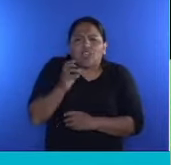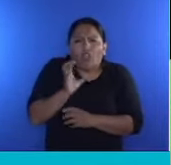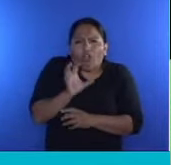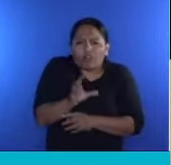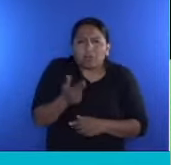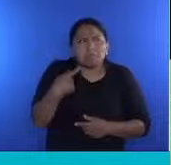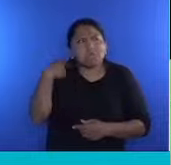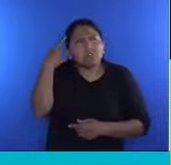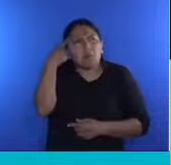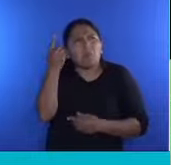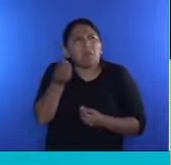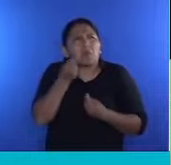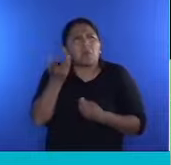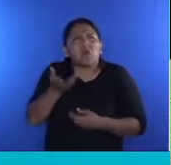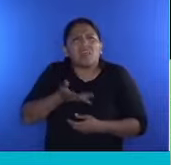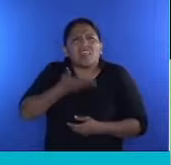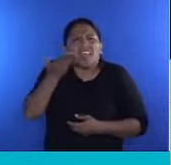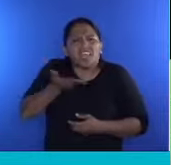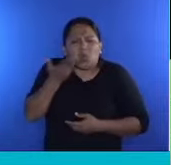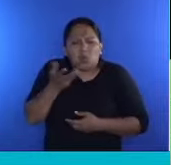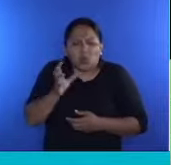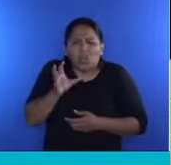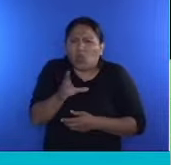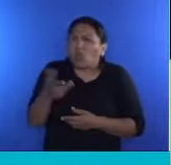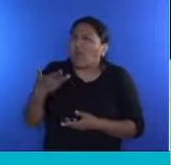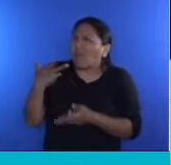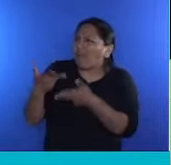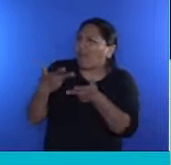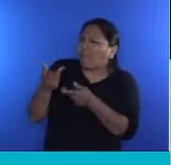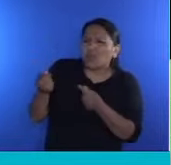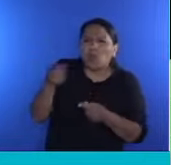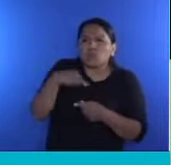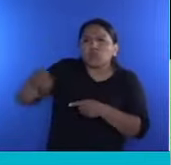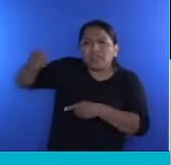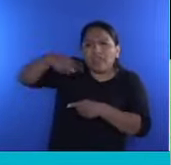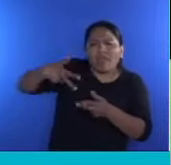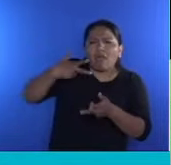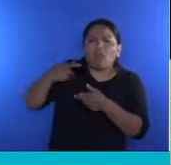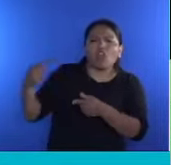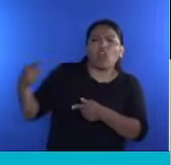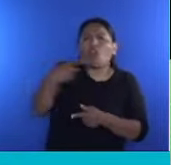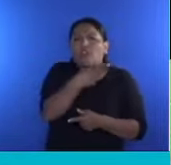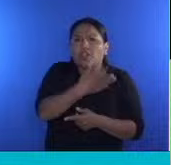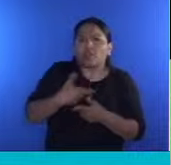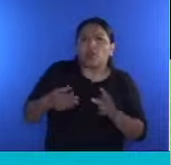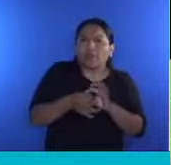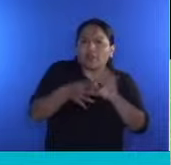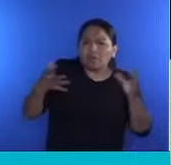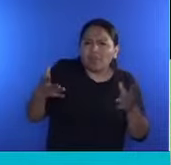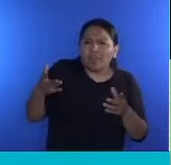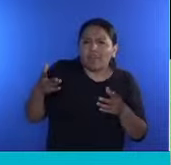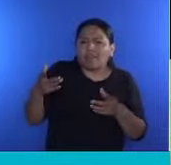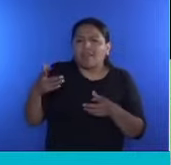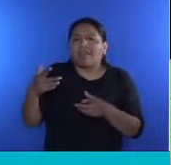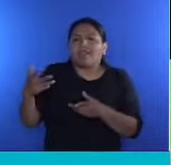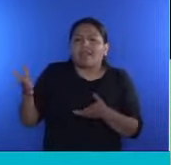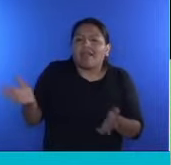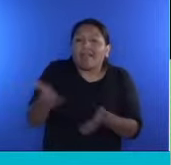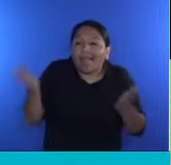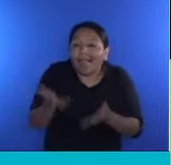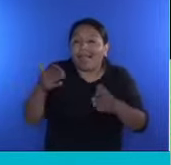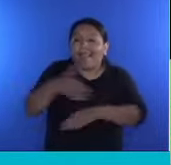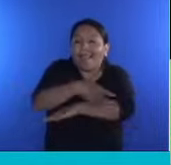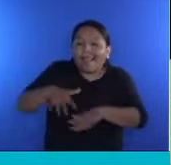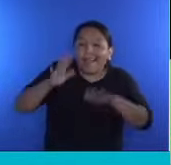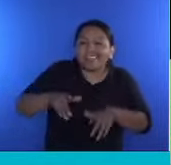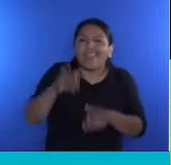qué discurso de odio hablan cuando están hablando en todo momento en contra de un gobierno democrático, instan a salir a las calles, a tirar piedras,